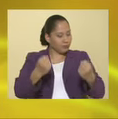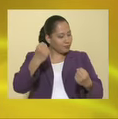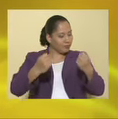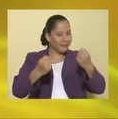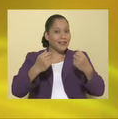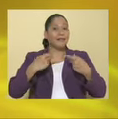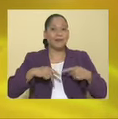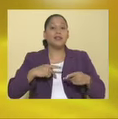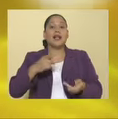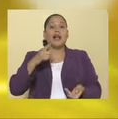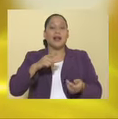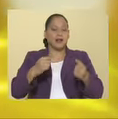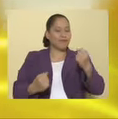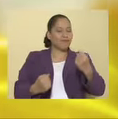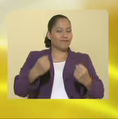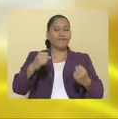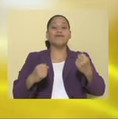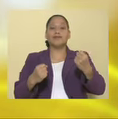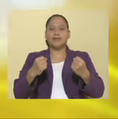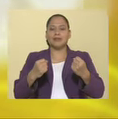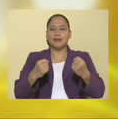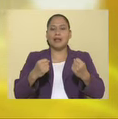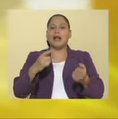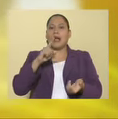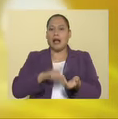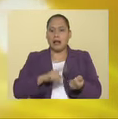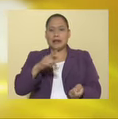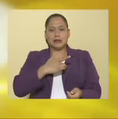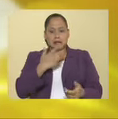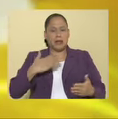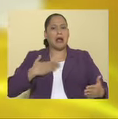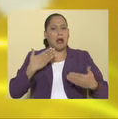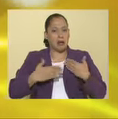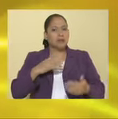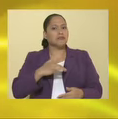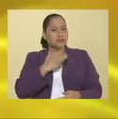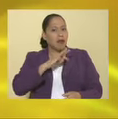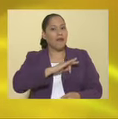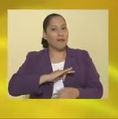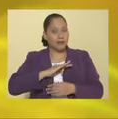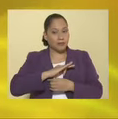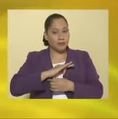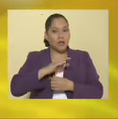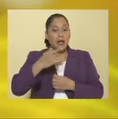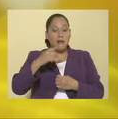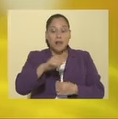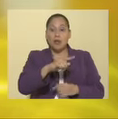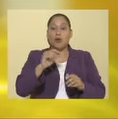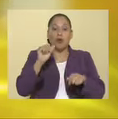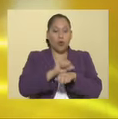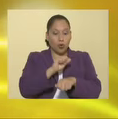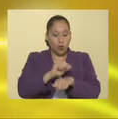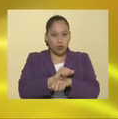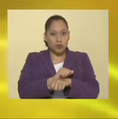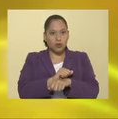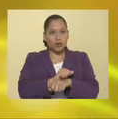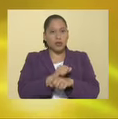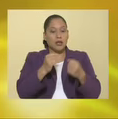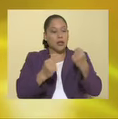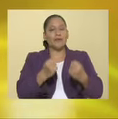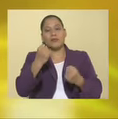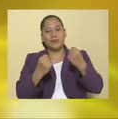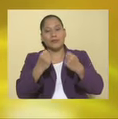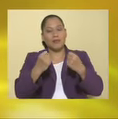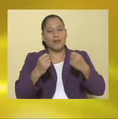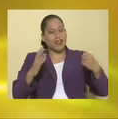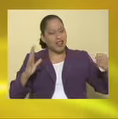que va sintiendo con su coche nuevo reporta sentirse alegre, feliz. Pero si sale rodando el coche y lo prende otro coche de